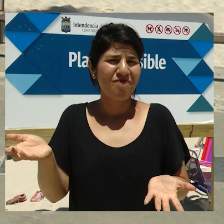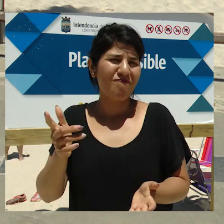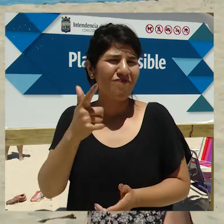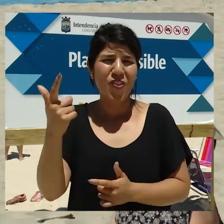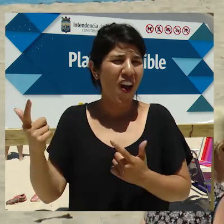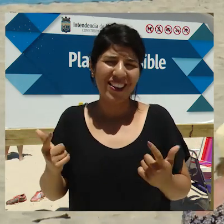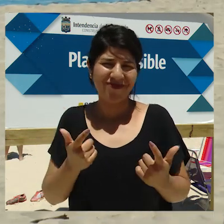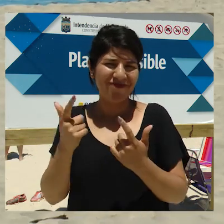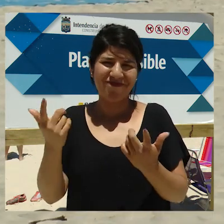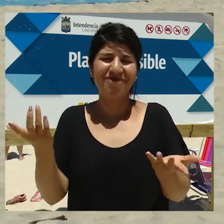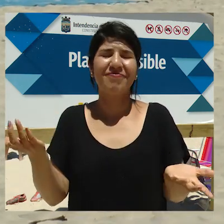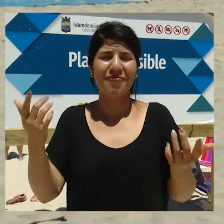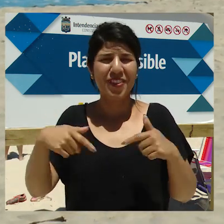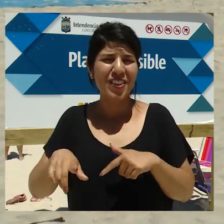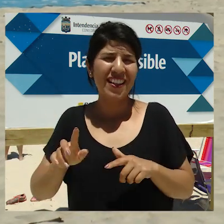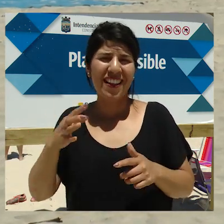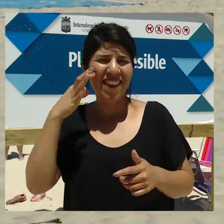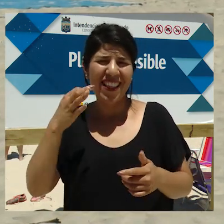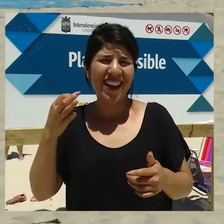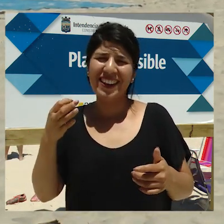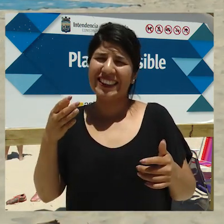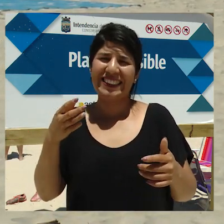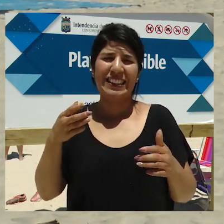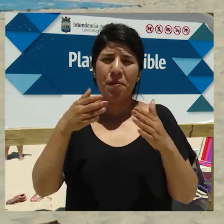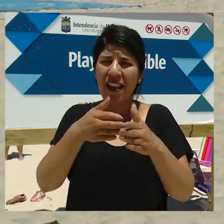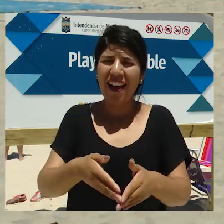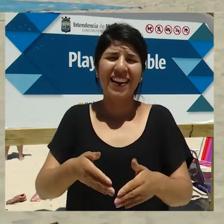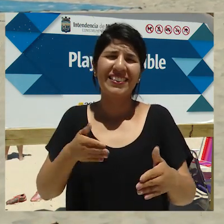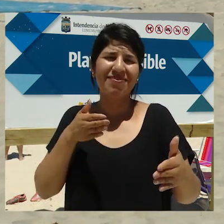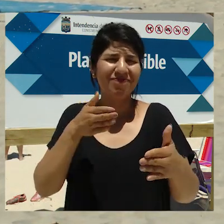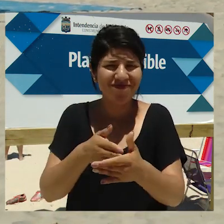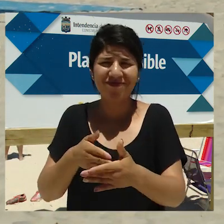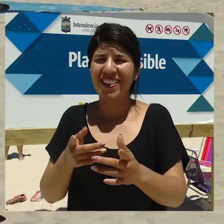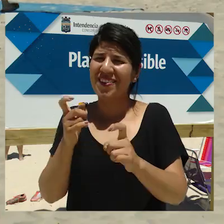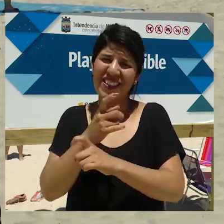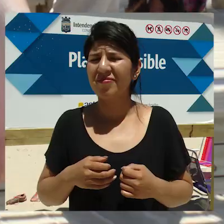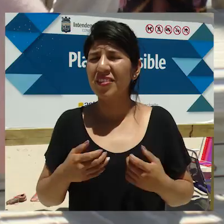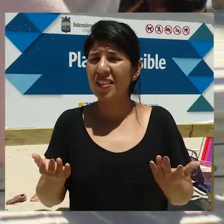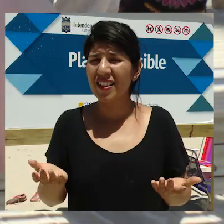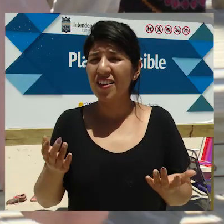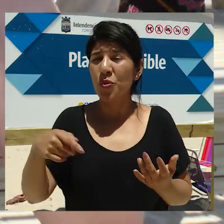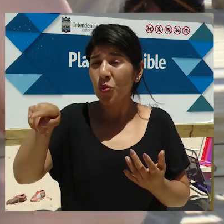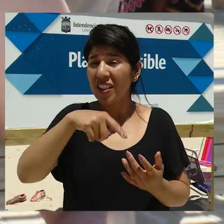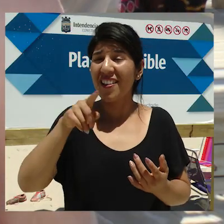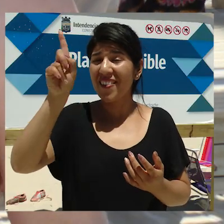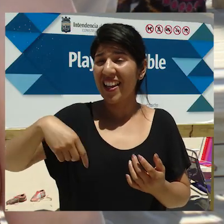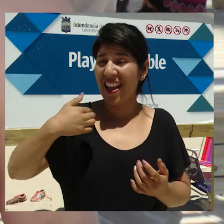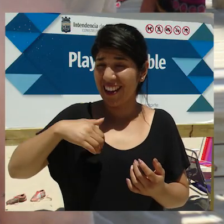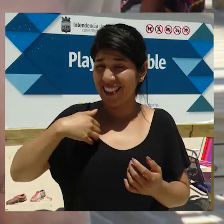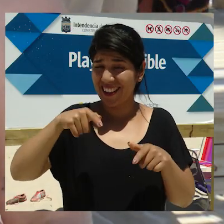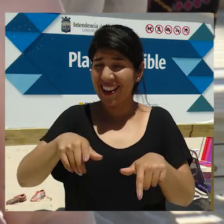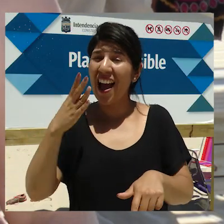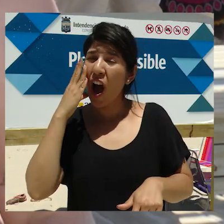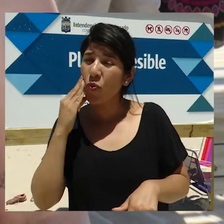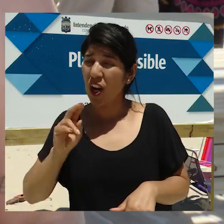no hay estas cosas. Entonces se limita mucho el ir poder salir con ellos a vacacionar. Ustedes son de Argentina, pero la abuela no,